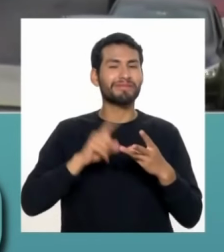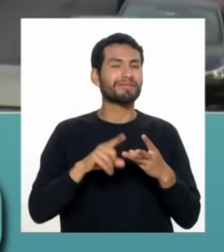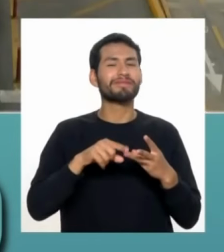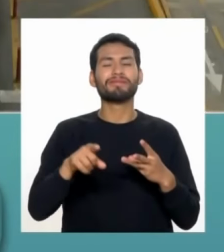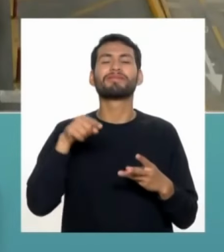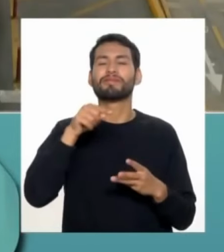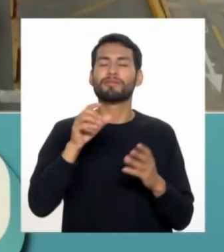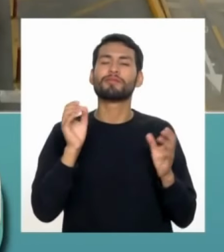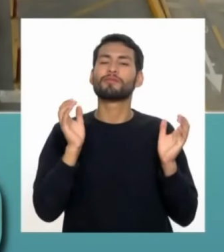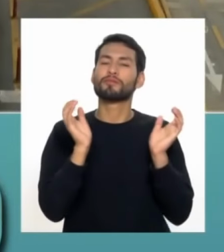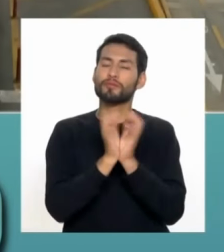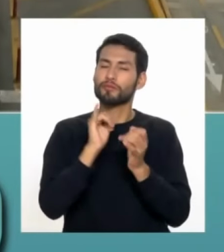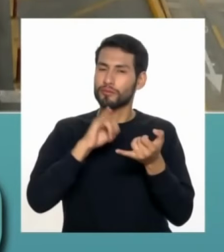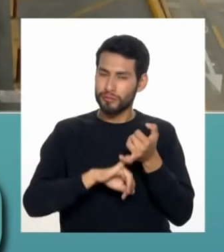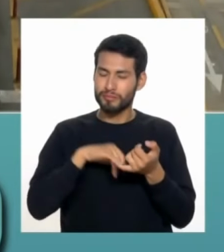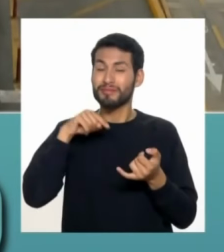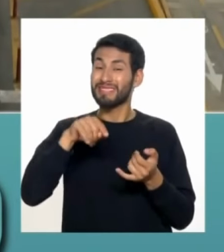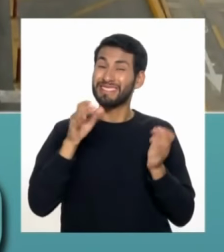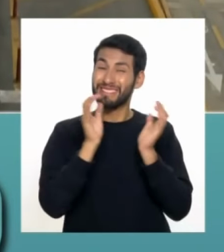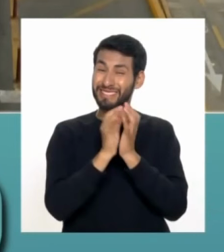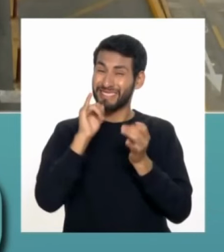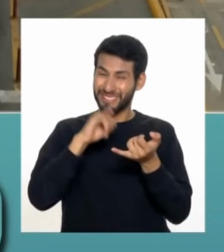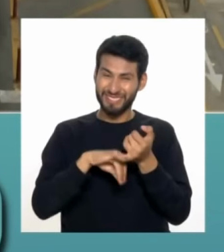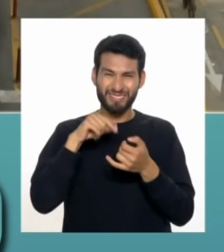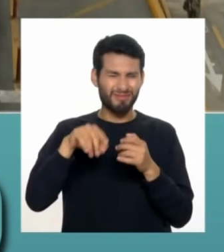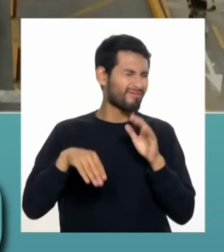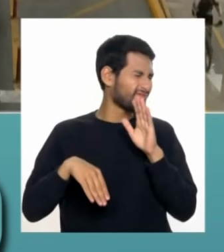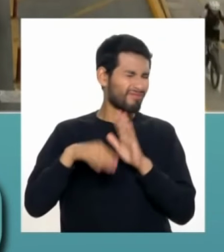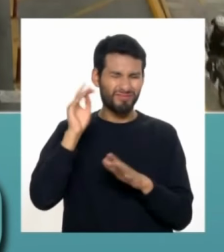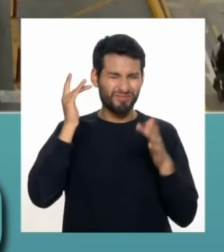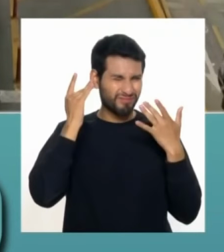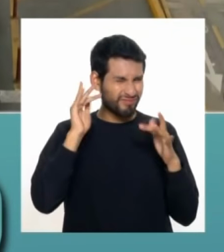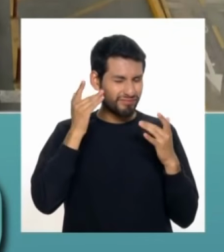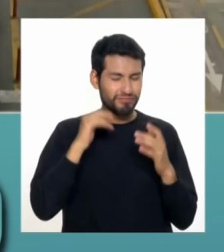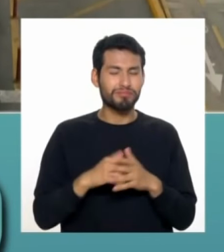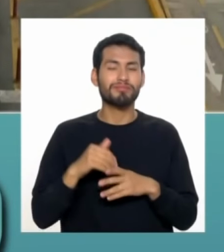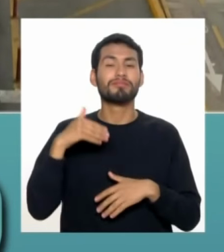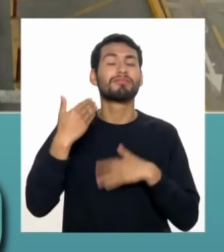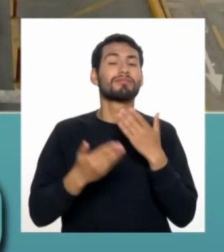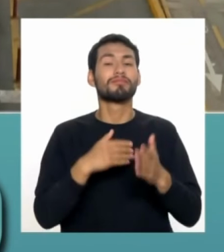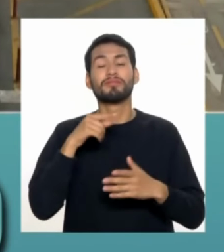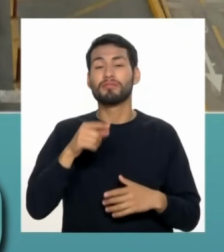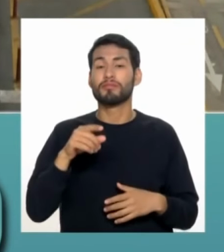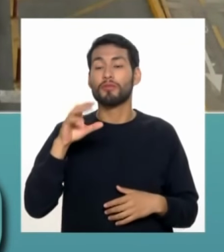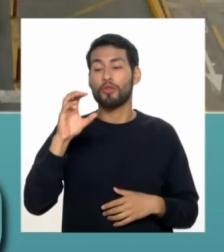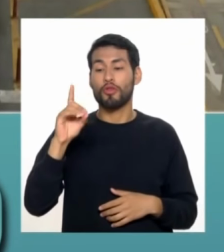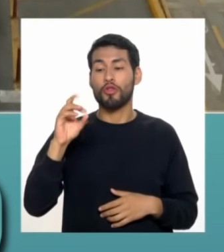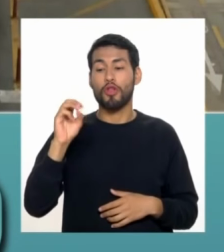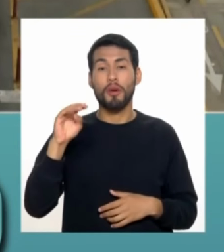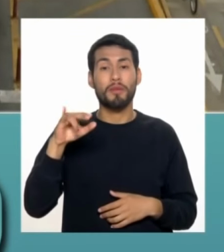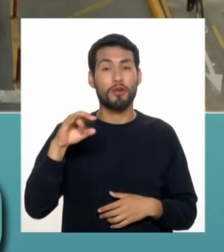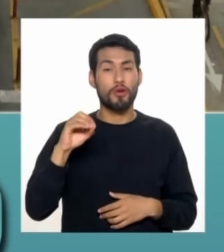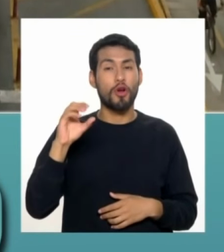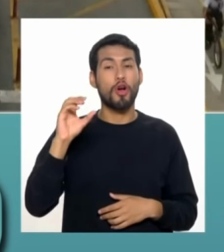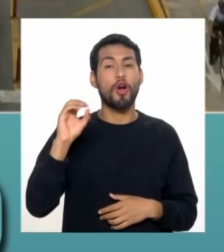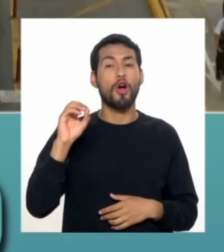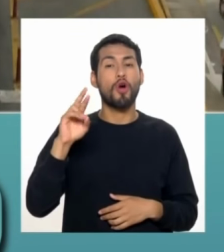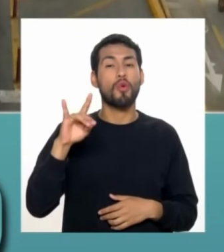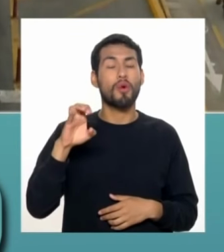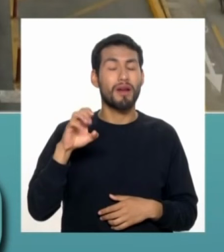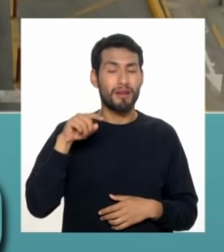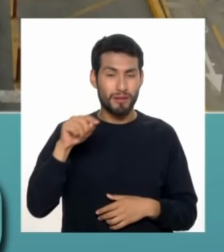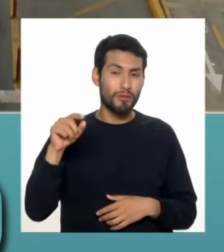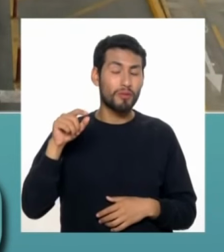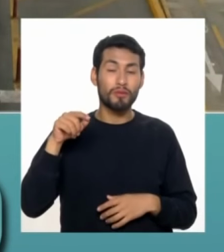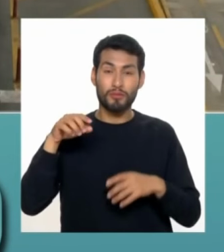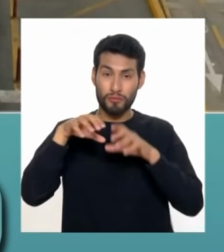de Surquillo, siendo Surquillo el nivel más alto, seguido de Domingo Orué, donde está el módulo de